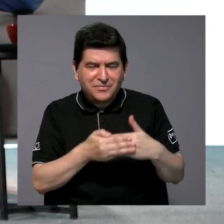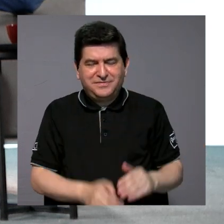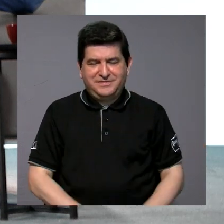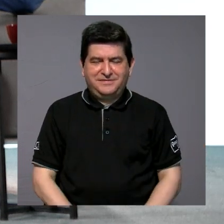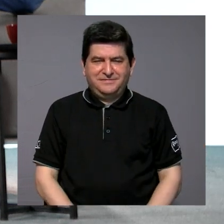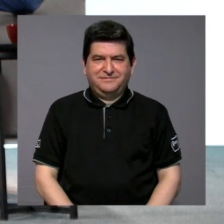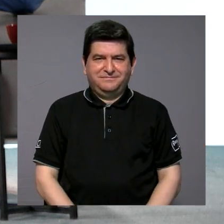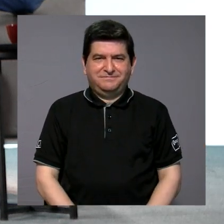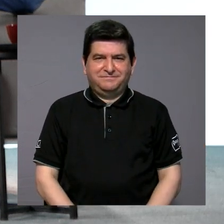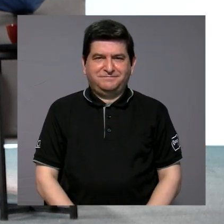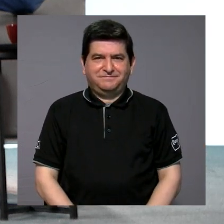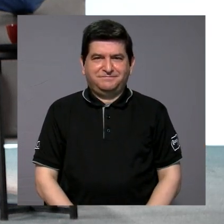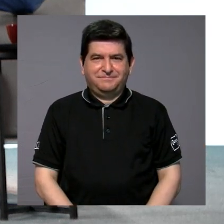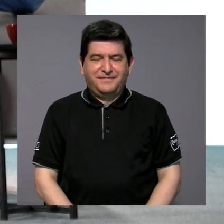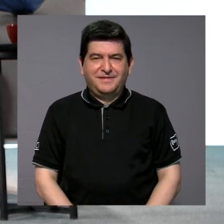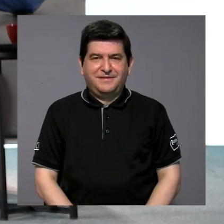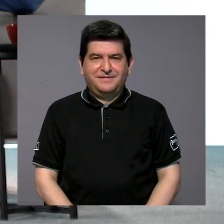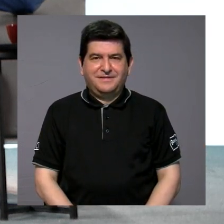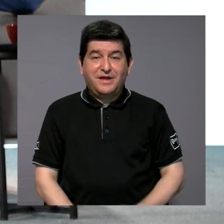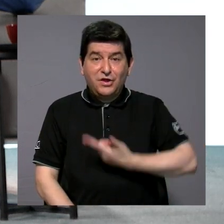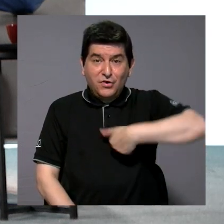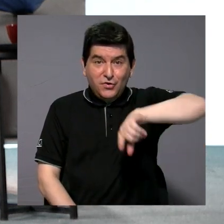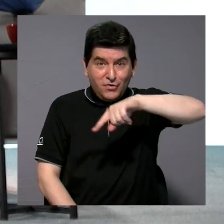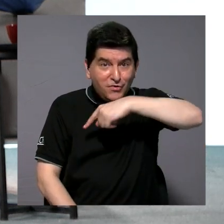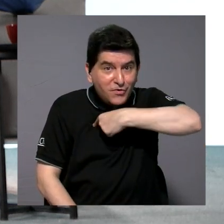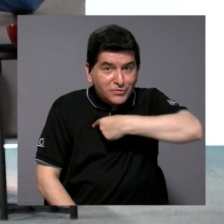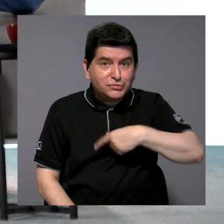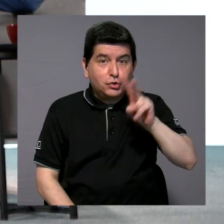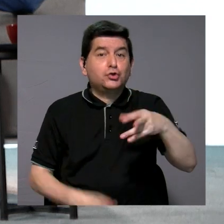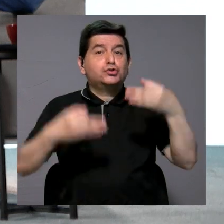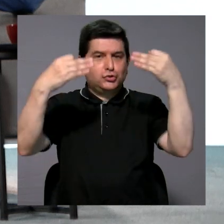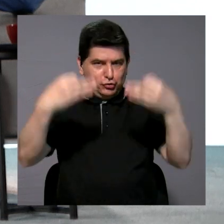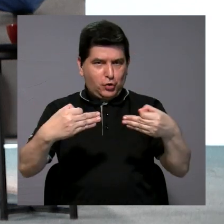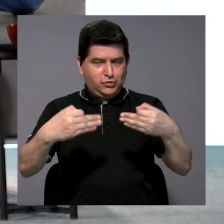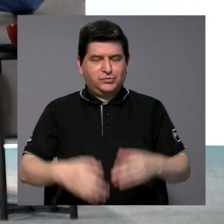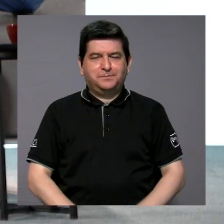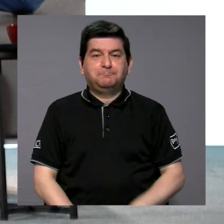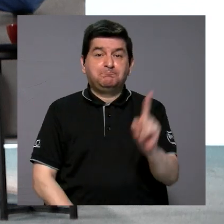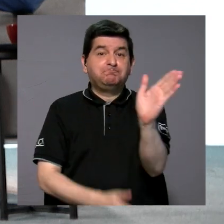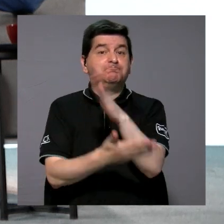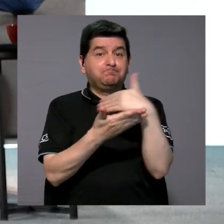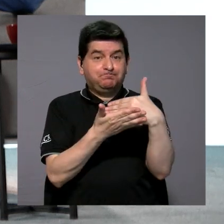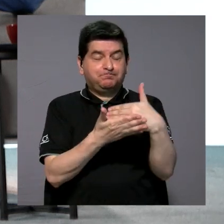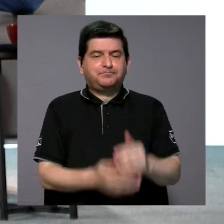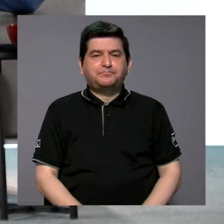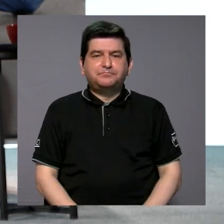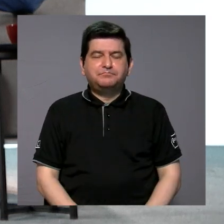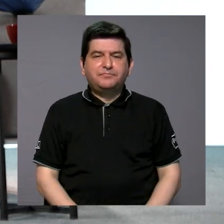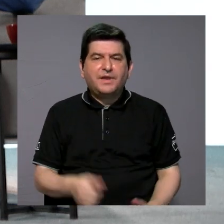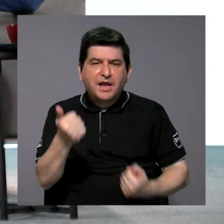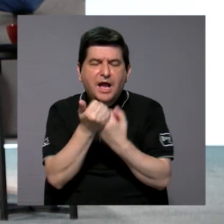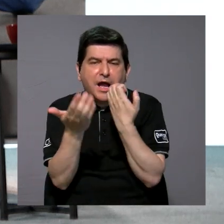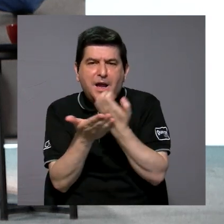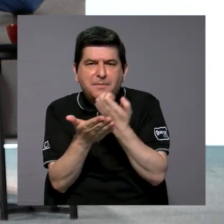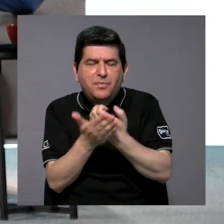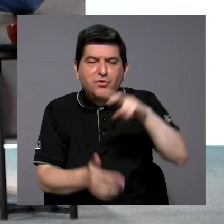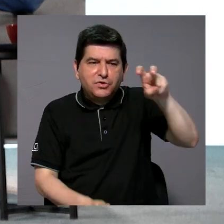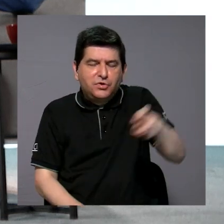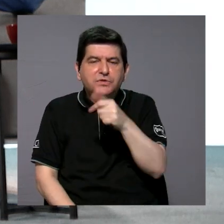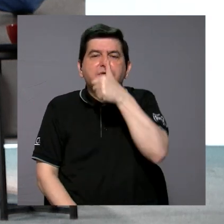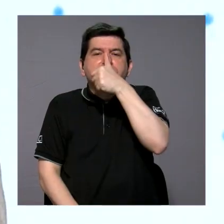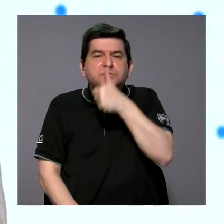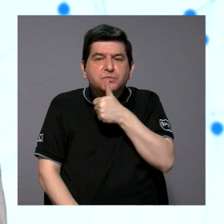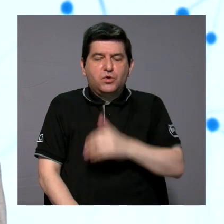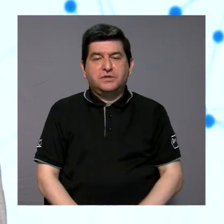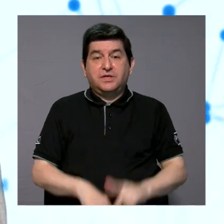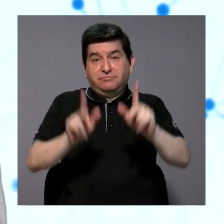intermedio, que es donde tenemos dos decisiones. Podemos, por un lado, subsidiar el transporte privado